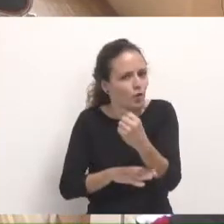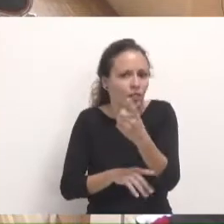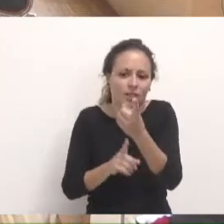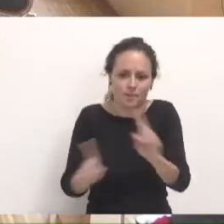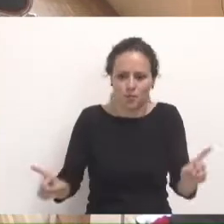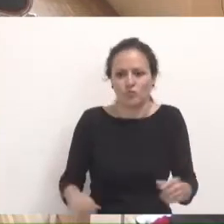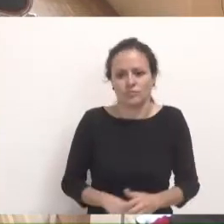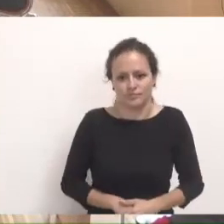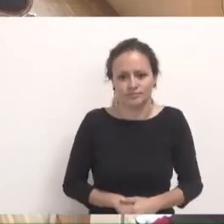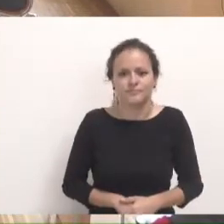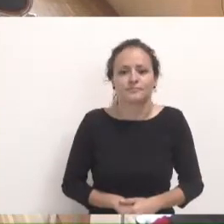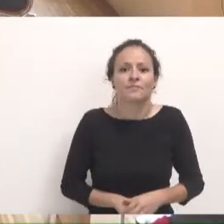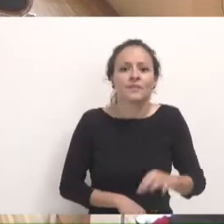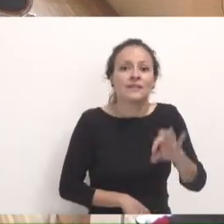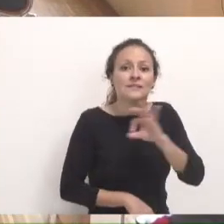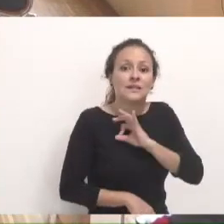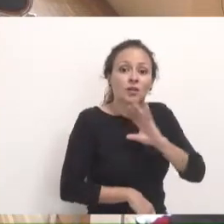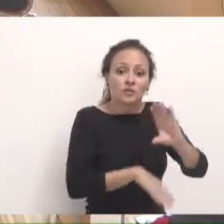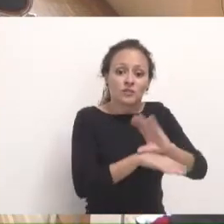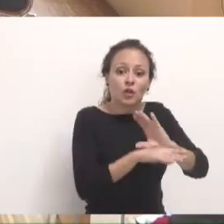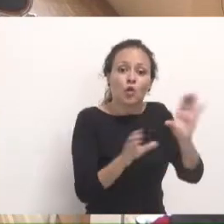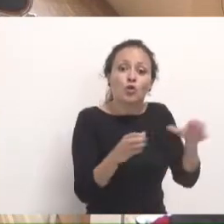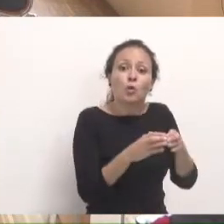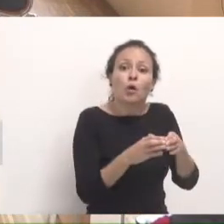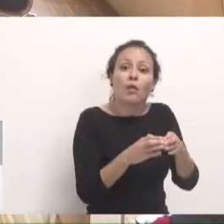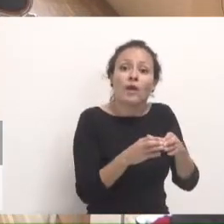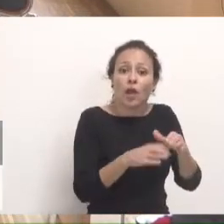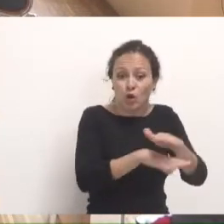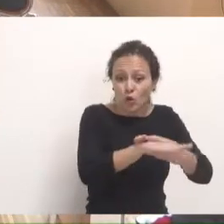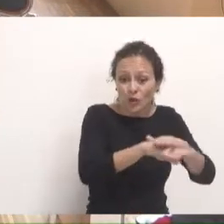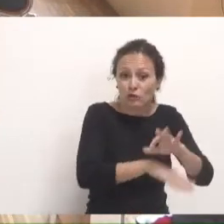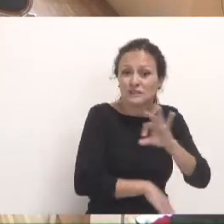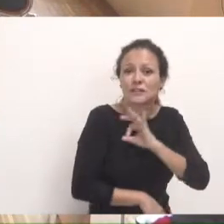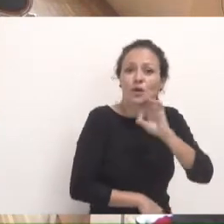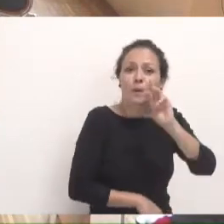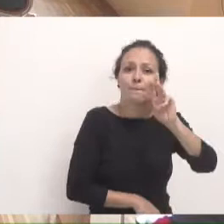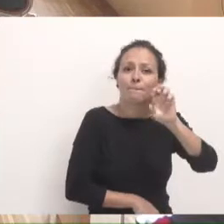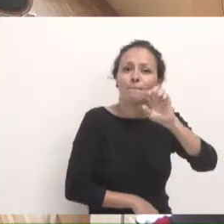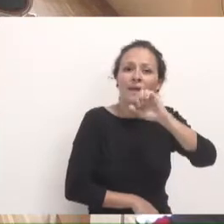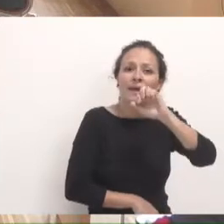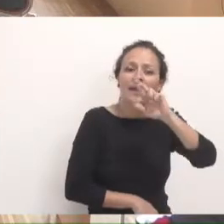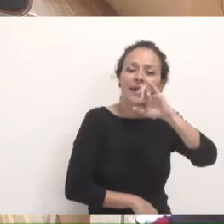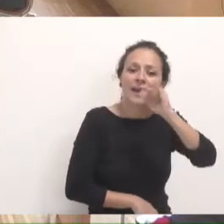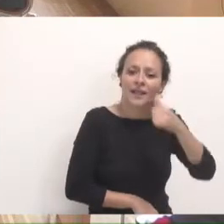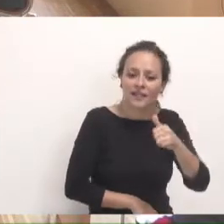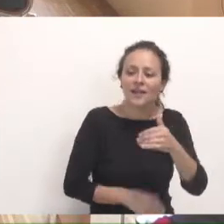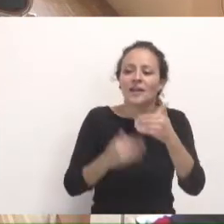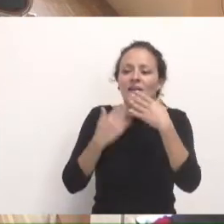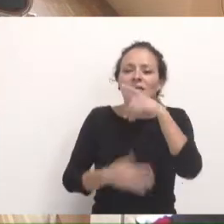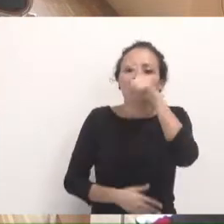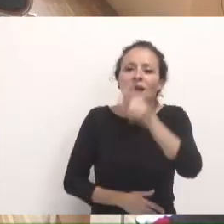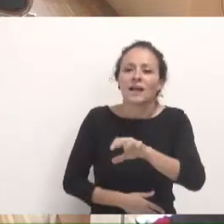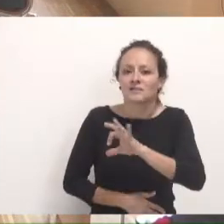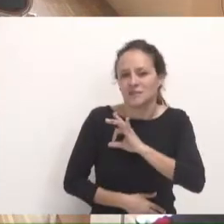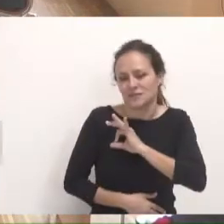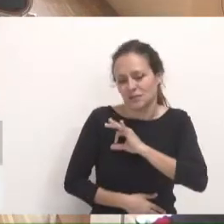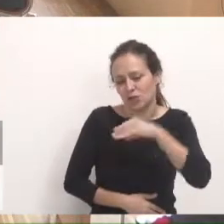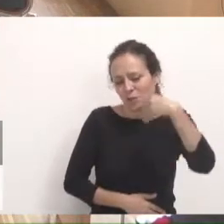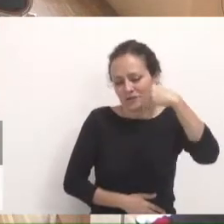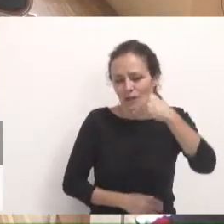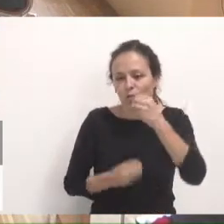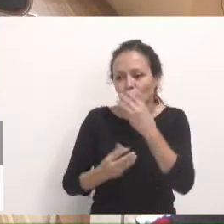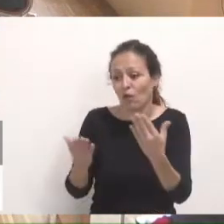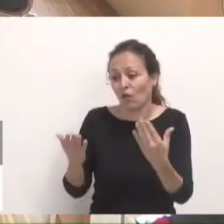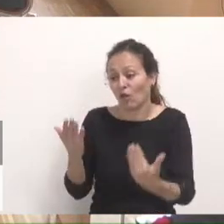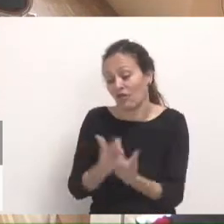Señor consejero, por el Grupo de Gobierno, señor Pérez. Gracias, señor presidente. Buenos días a todos y todas.